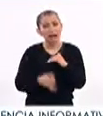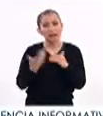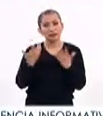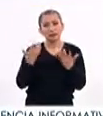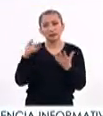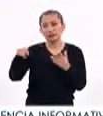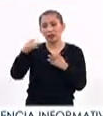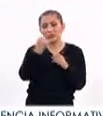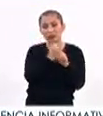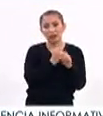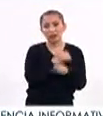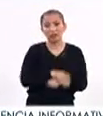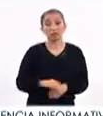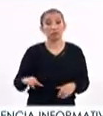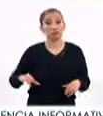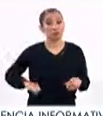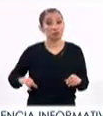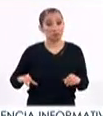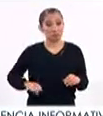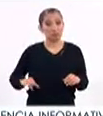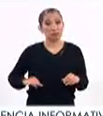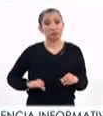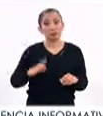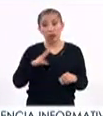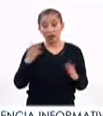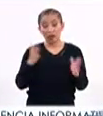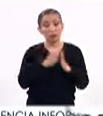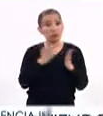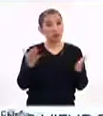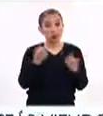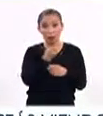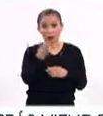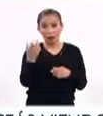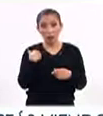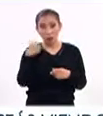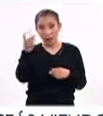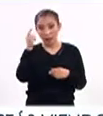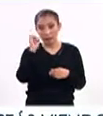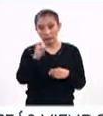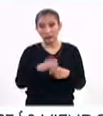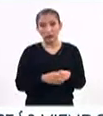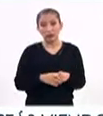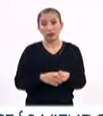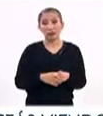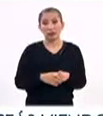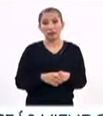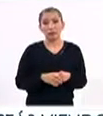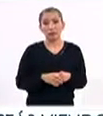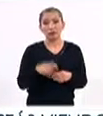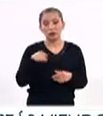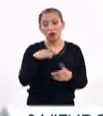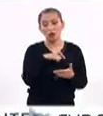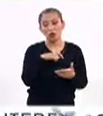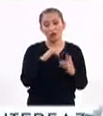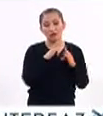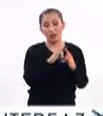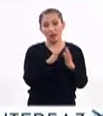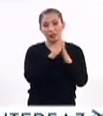academia. Claro, pues interesantísimo. ¿Se encuentra en cualquier librería? Yo espero que sí. ¿Tú lo consigues en una feria de